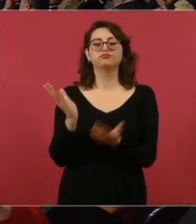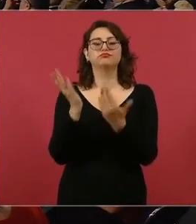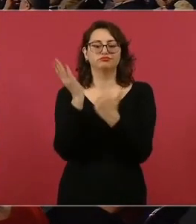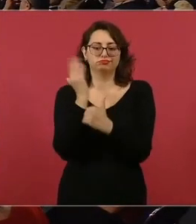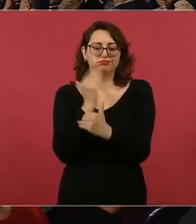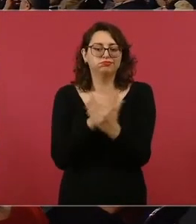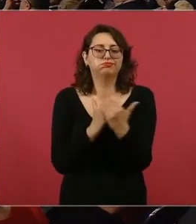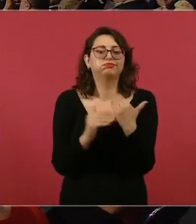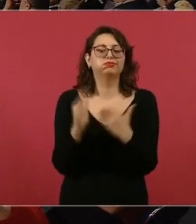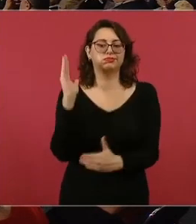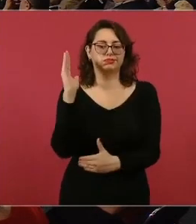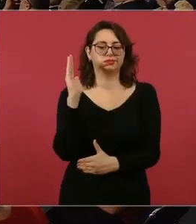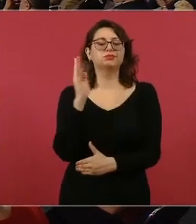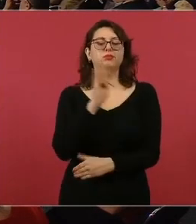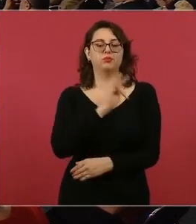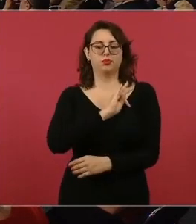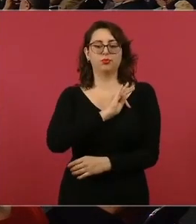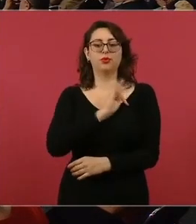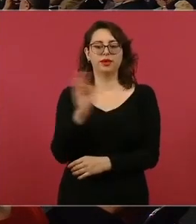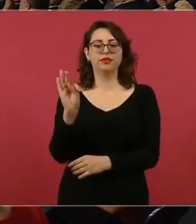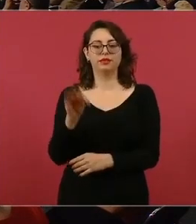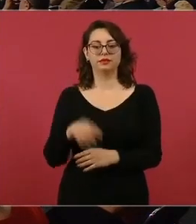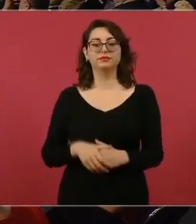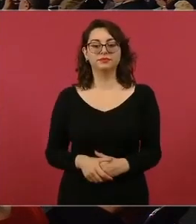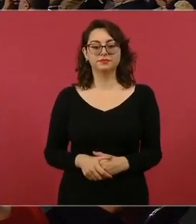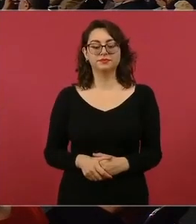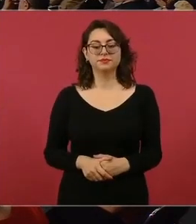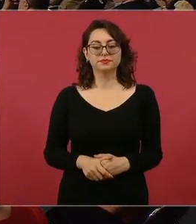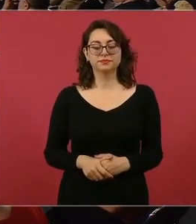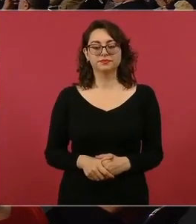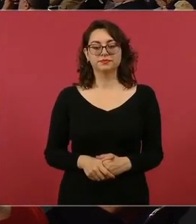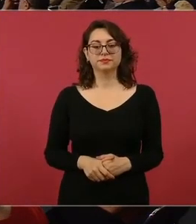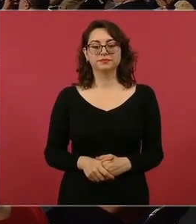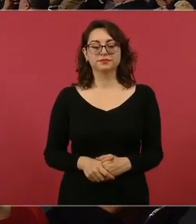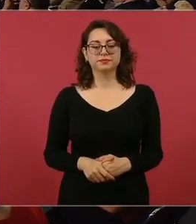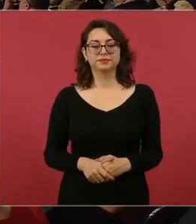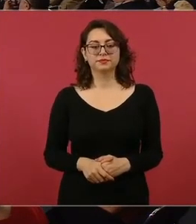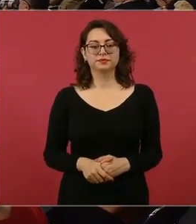Es muy importante también, eso lo vamos a ver